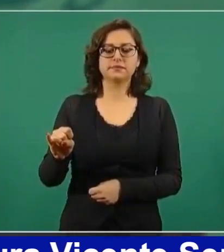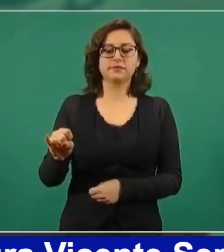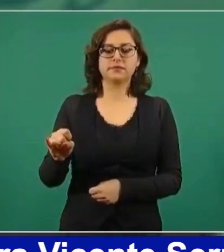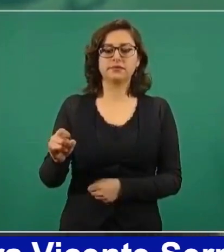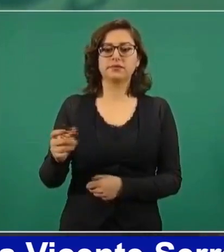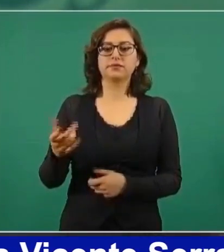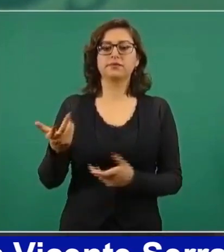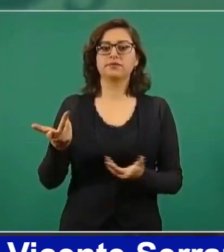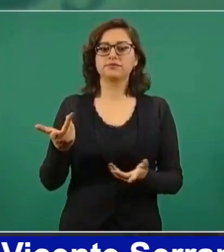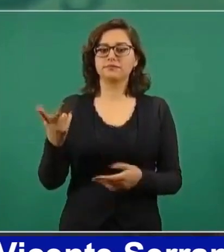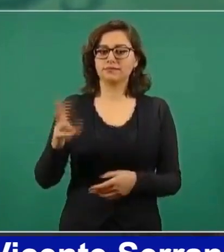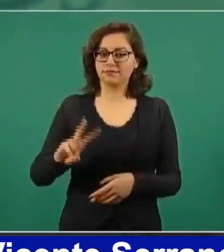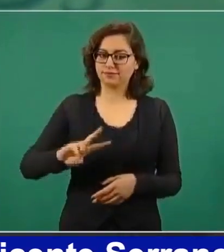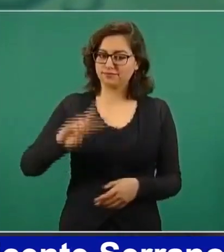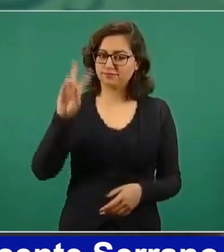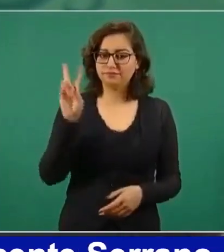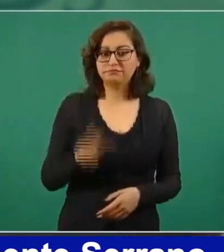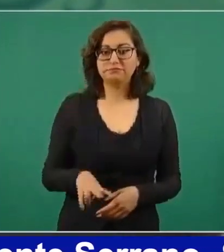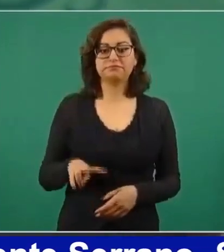muy